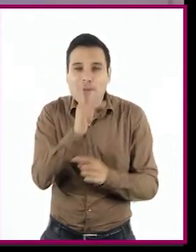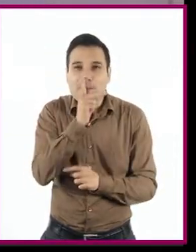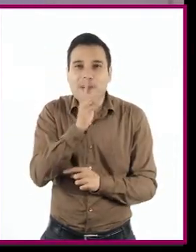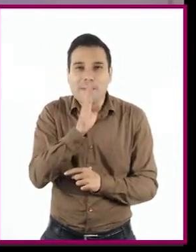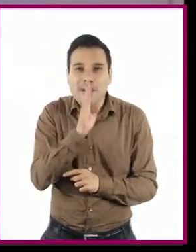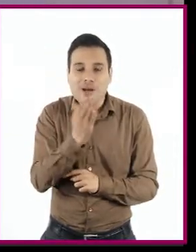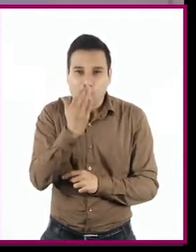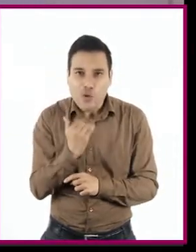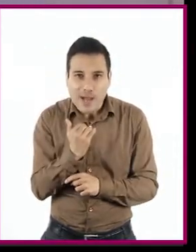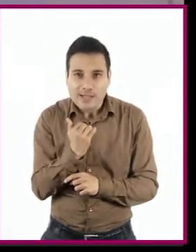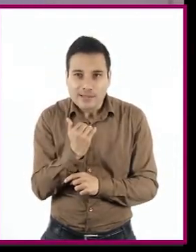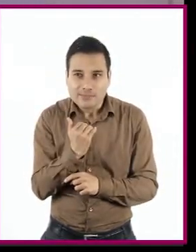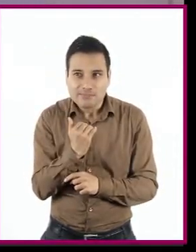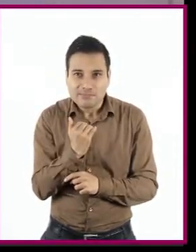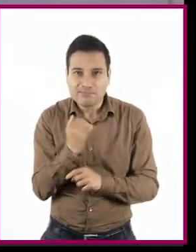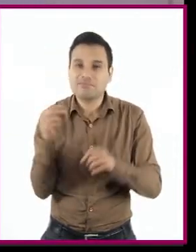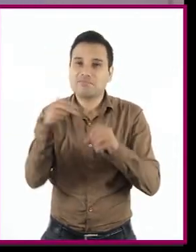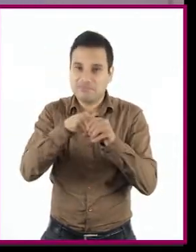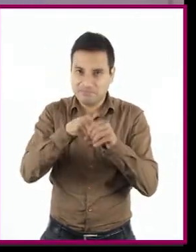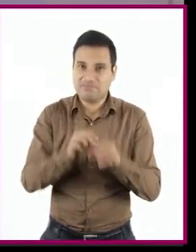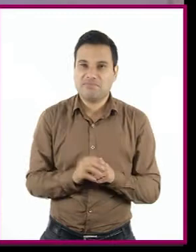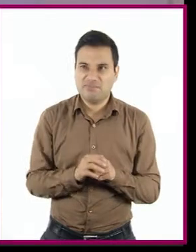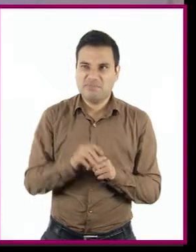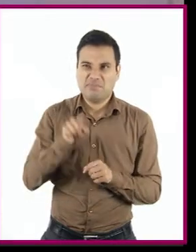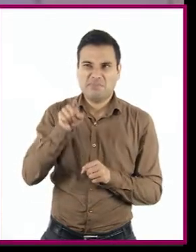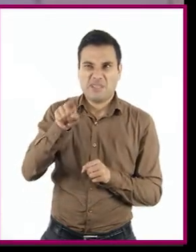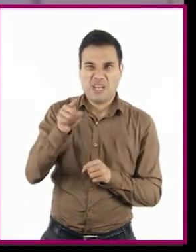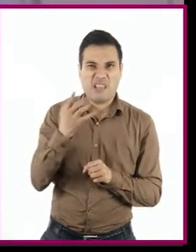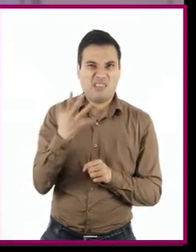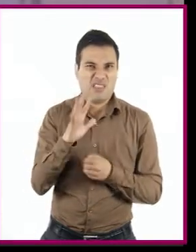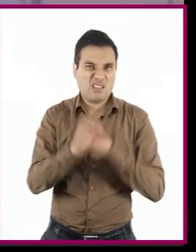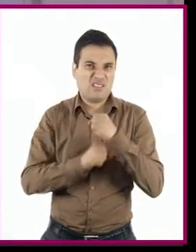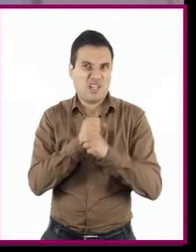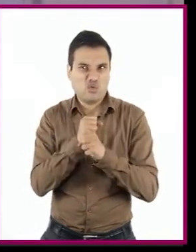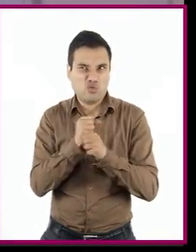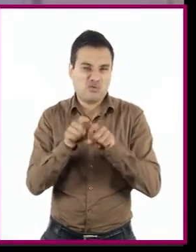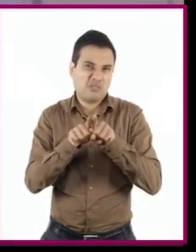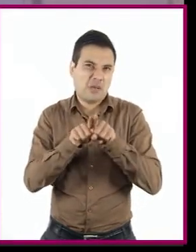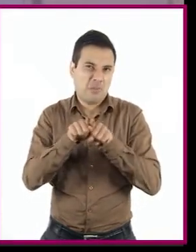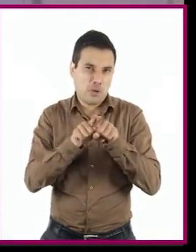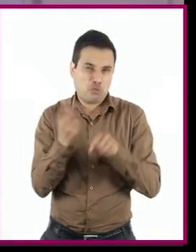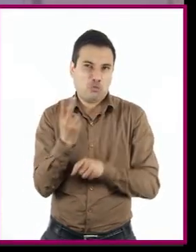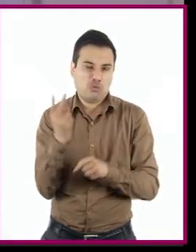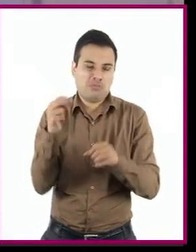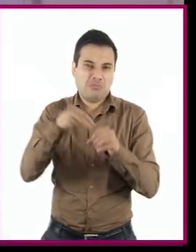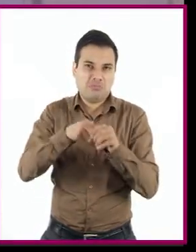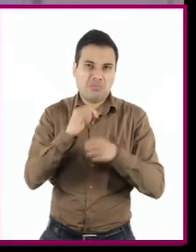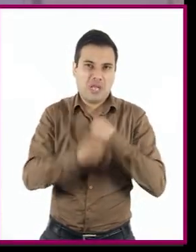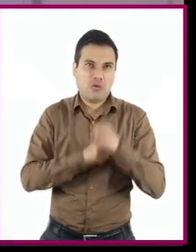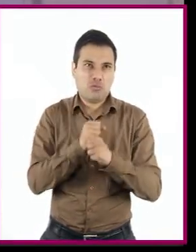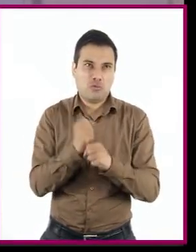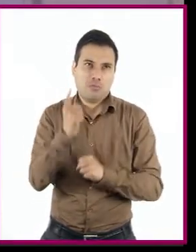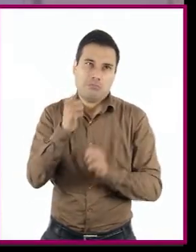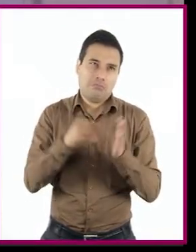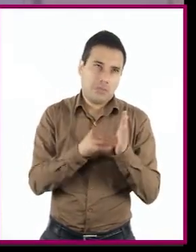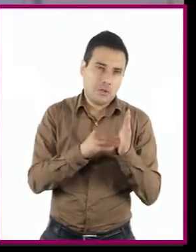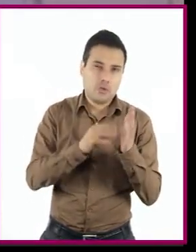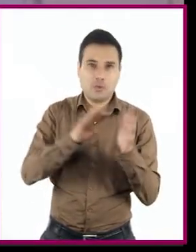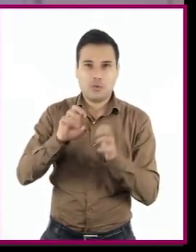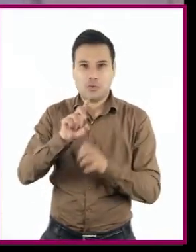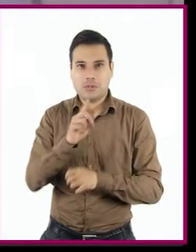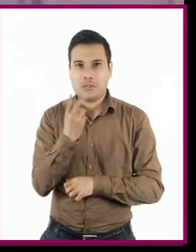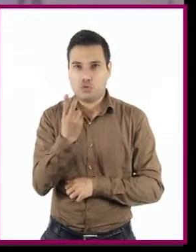Parece ser que ingresó a sus 10 años junto con su hermano, allá por el año de